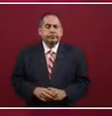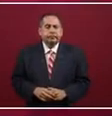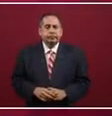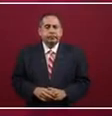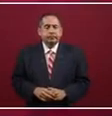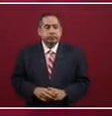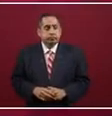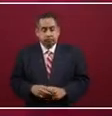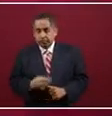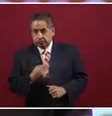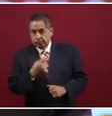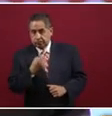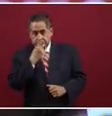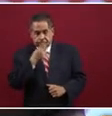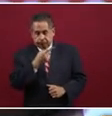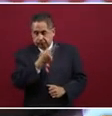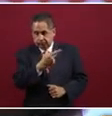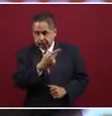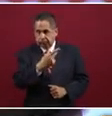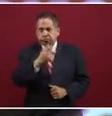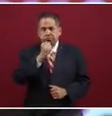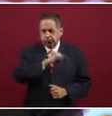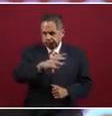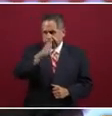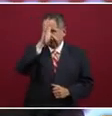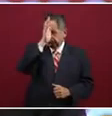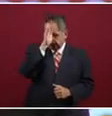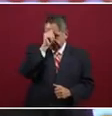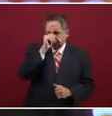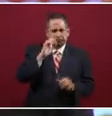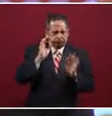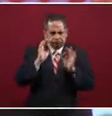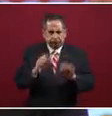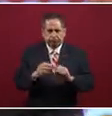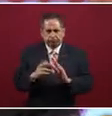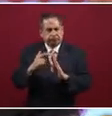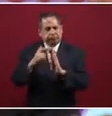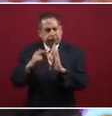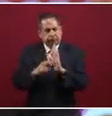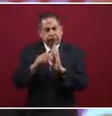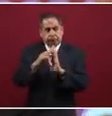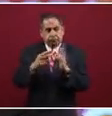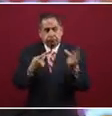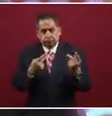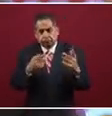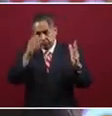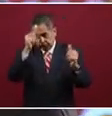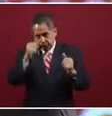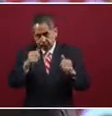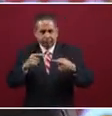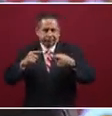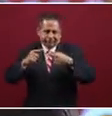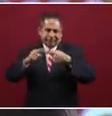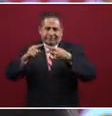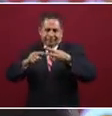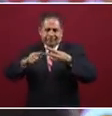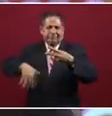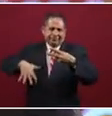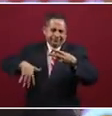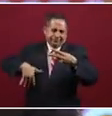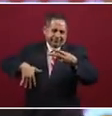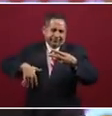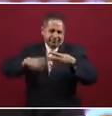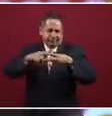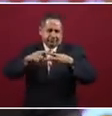Ambas partes, dice, están de acuerdo en que en el caso de que las medidas adoptadas, ¿cuáles? Las dos anteriores que acabo de